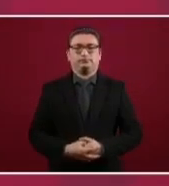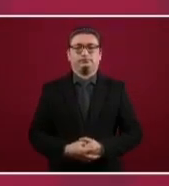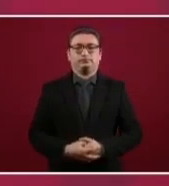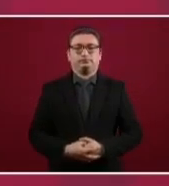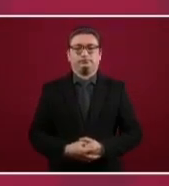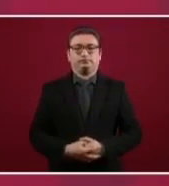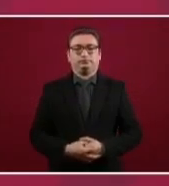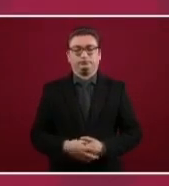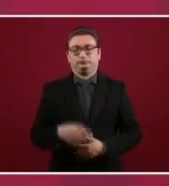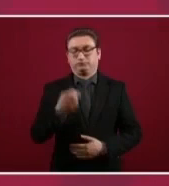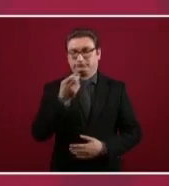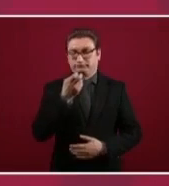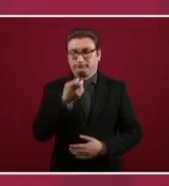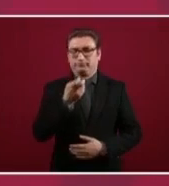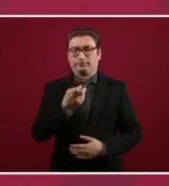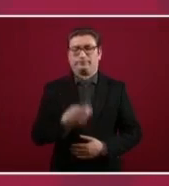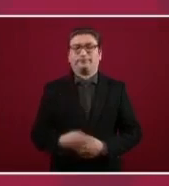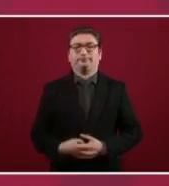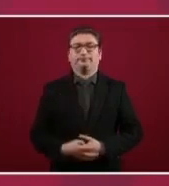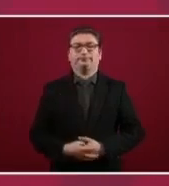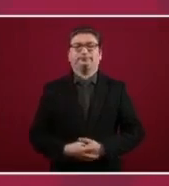pues eso era